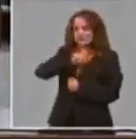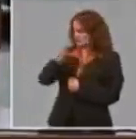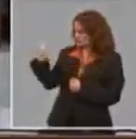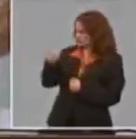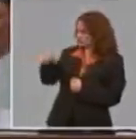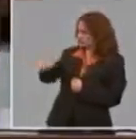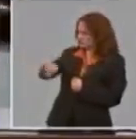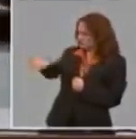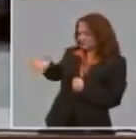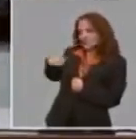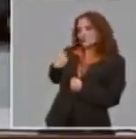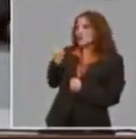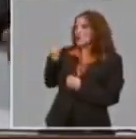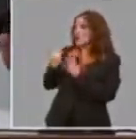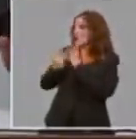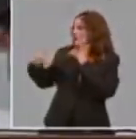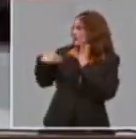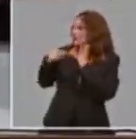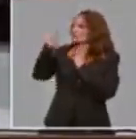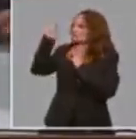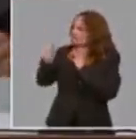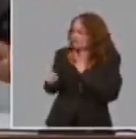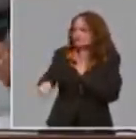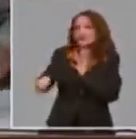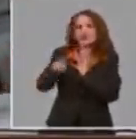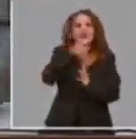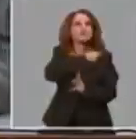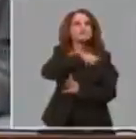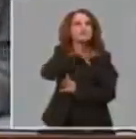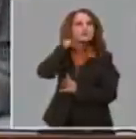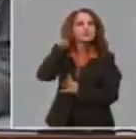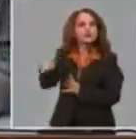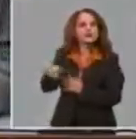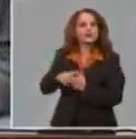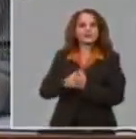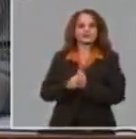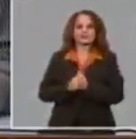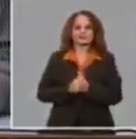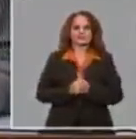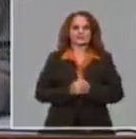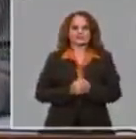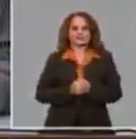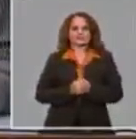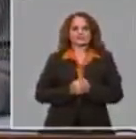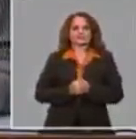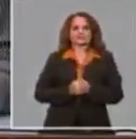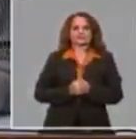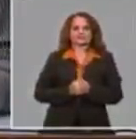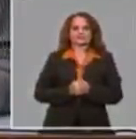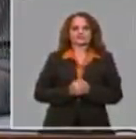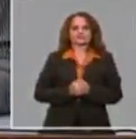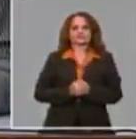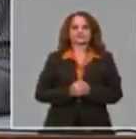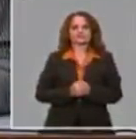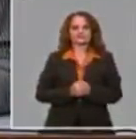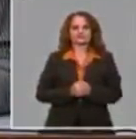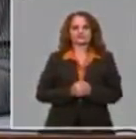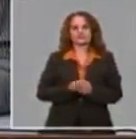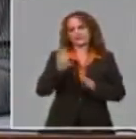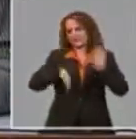acuerdo a la gente que llega físicamente al lugar a partir de sus necesidades a partir